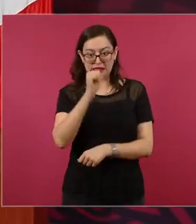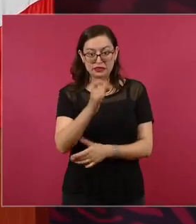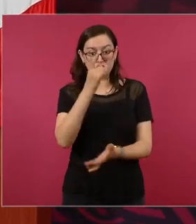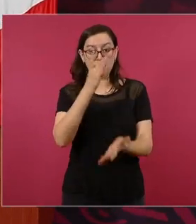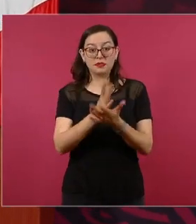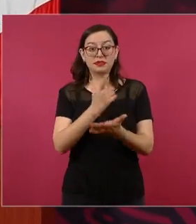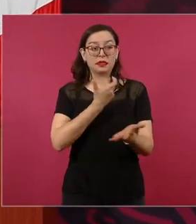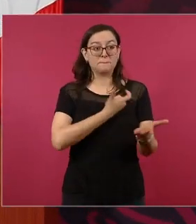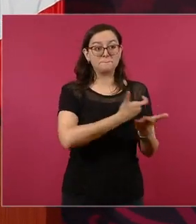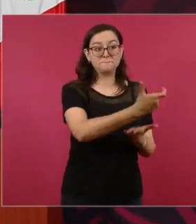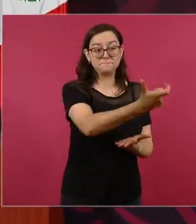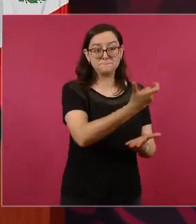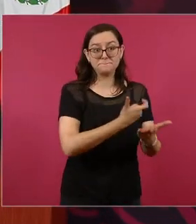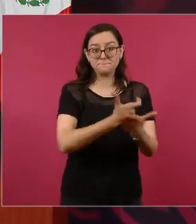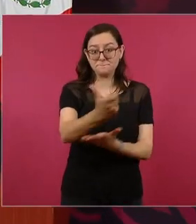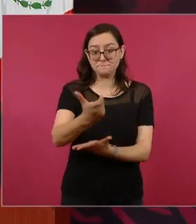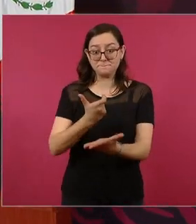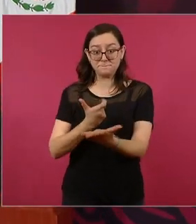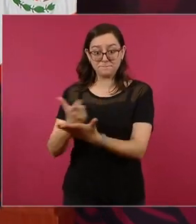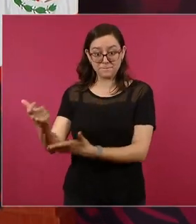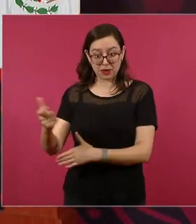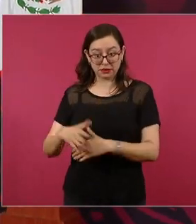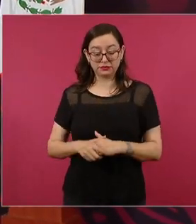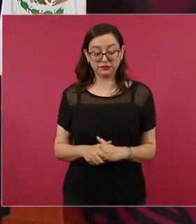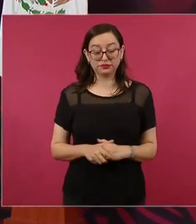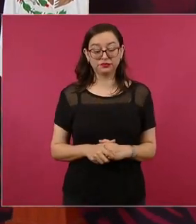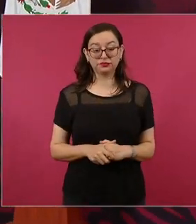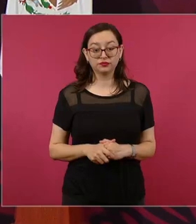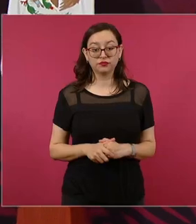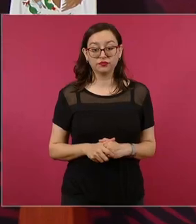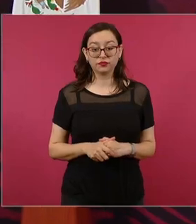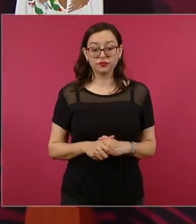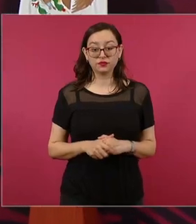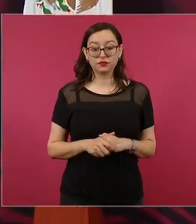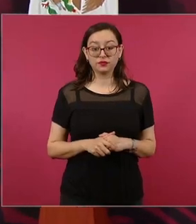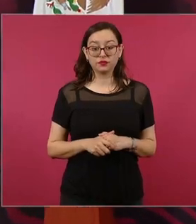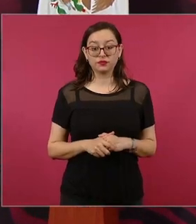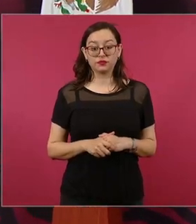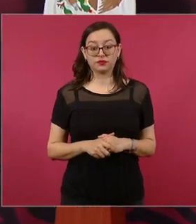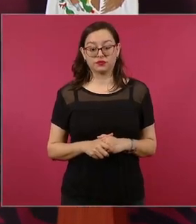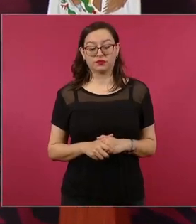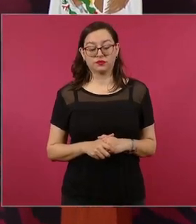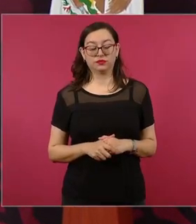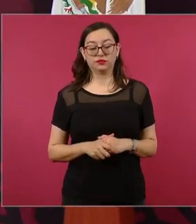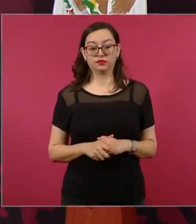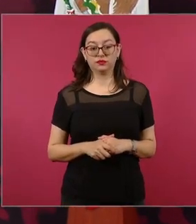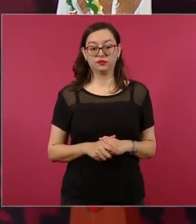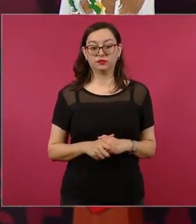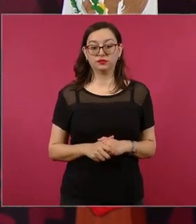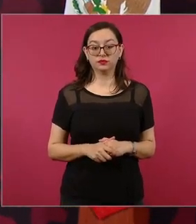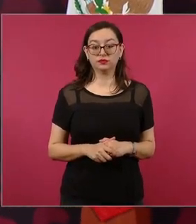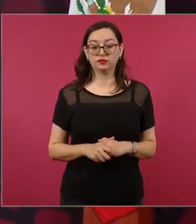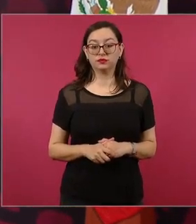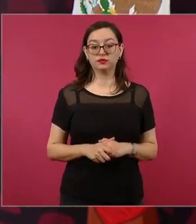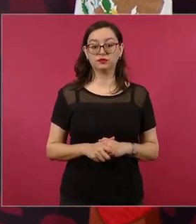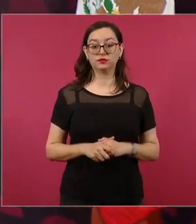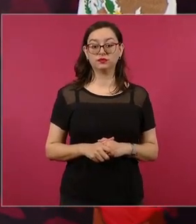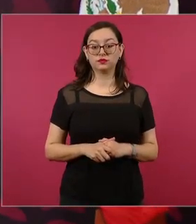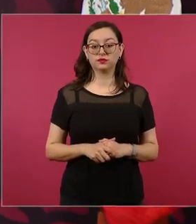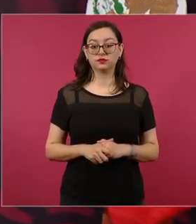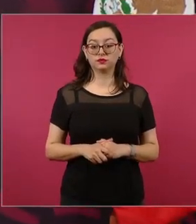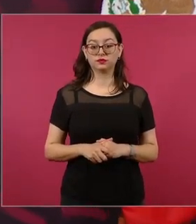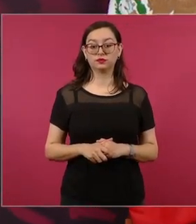Todo esto reforzado, aunque la descentralización fue anterior,